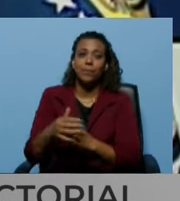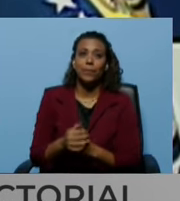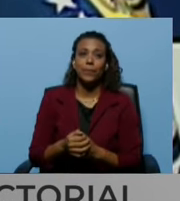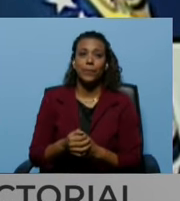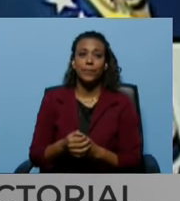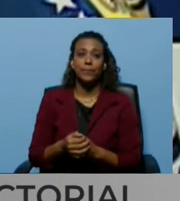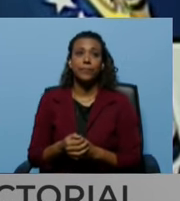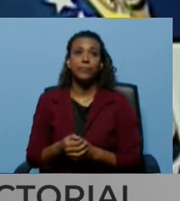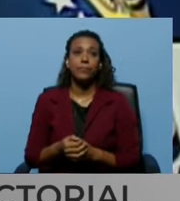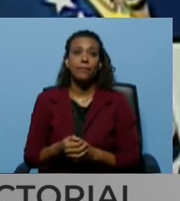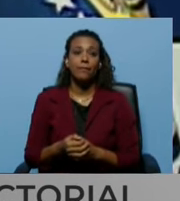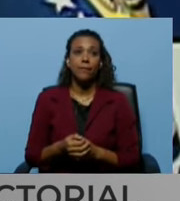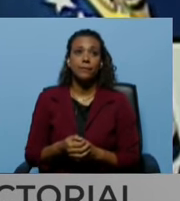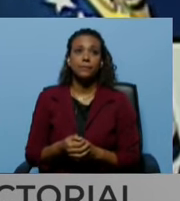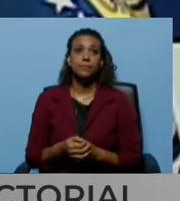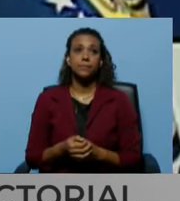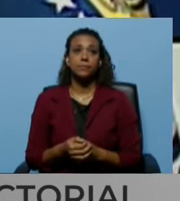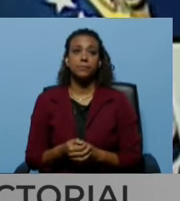No.